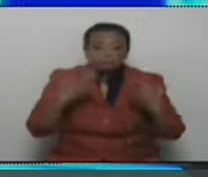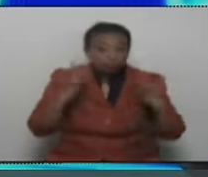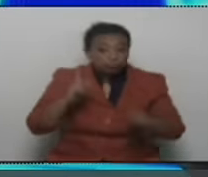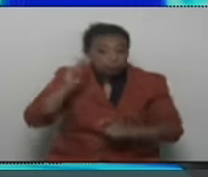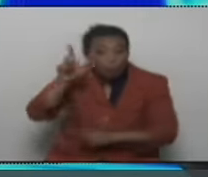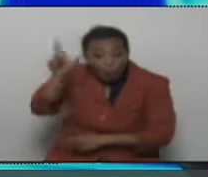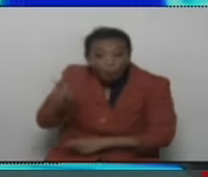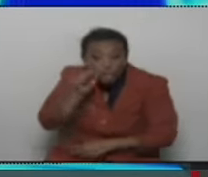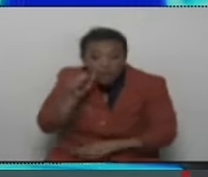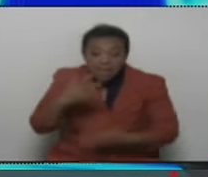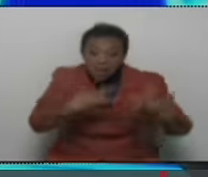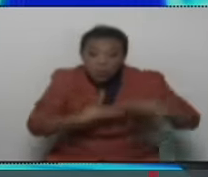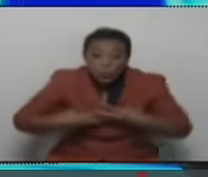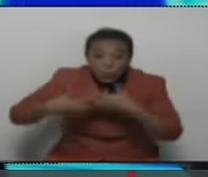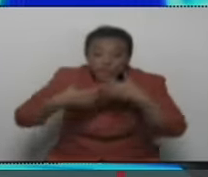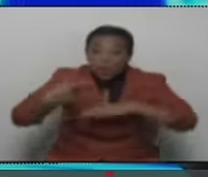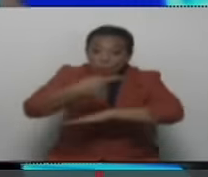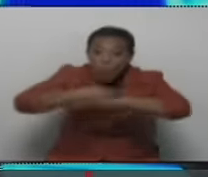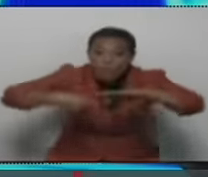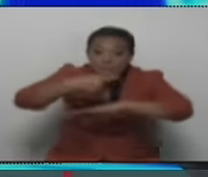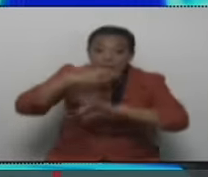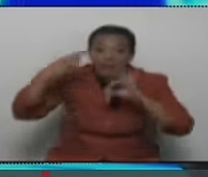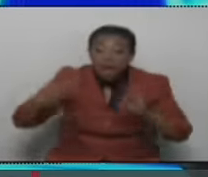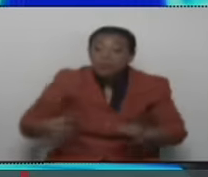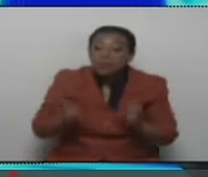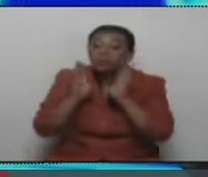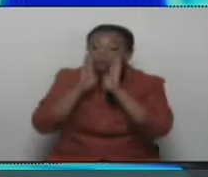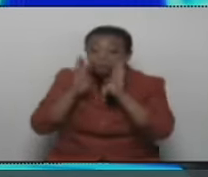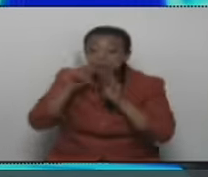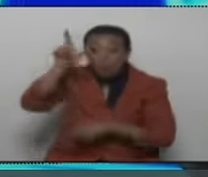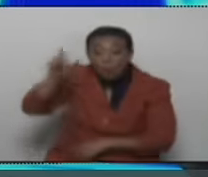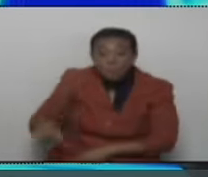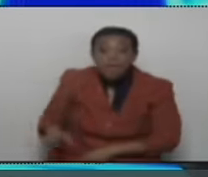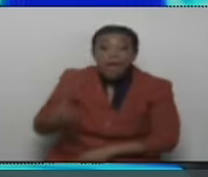reconocido por el gobierno de los Estados Unidos, que así lo ha declarado,